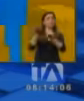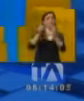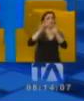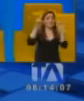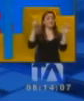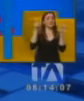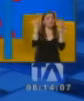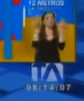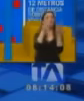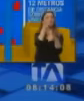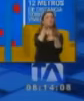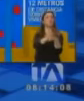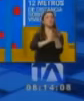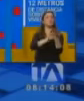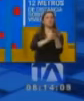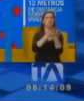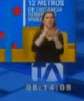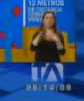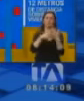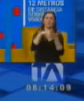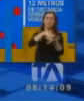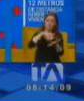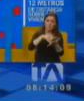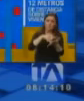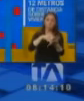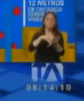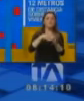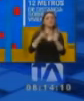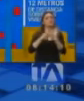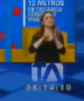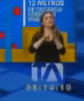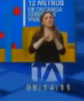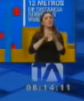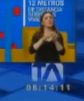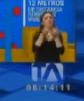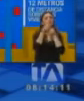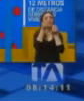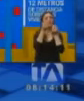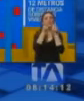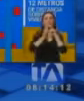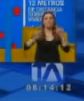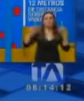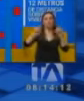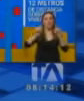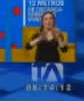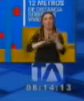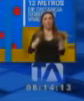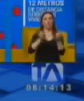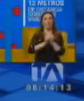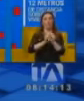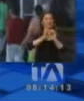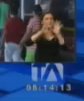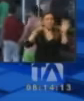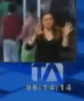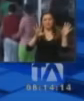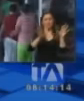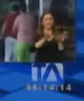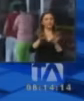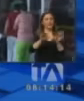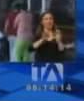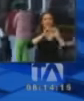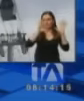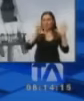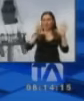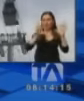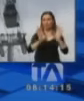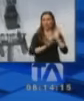de obras públicas, que tienen que transparentar los estudios, ¿sí? No, los vecinos dicen que no conocen los estudios de los metrocables, tampoco